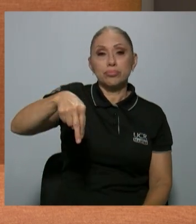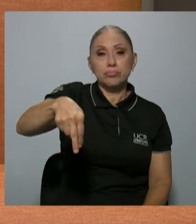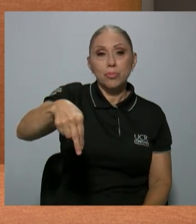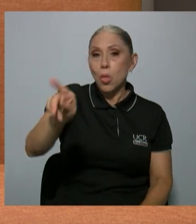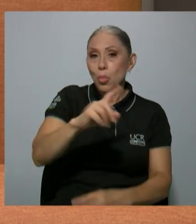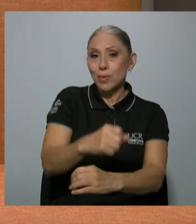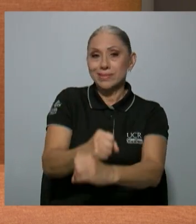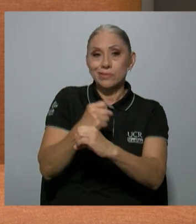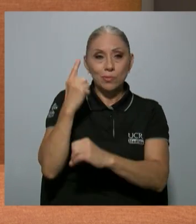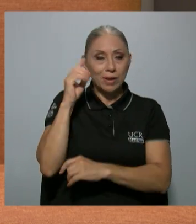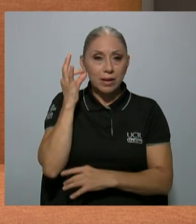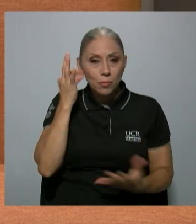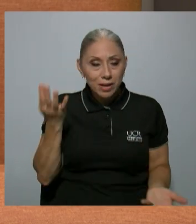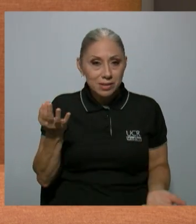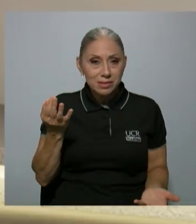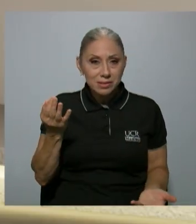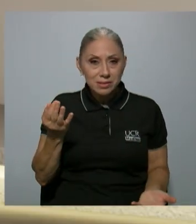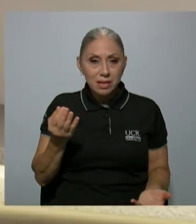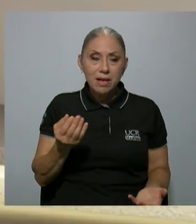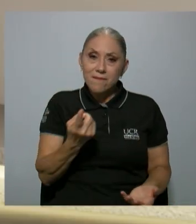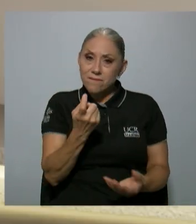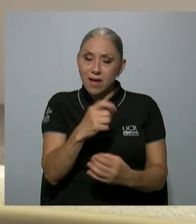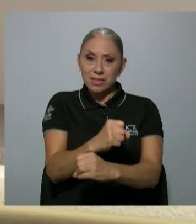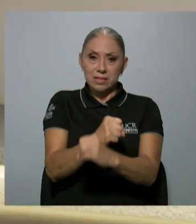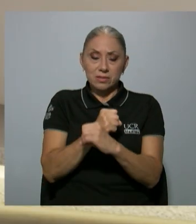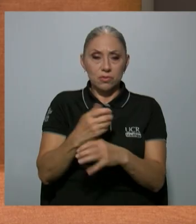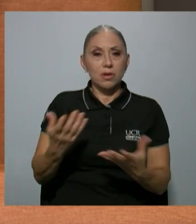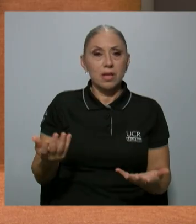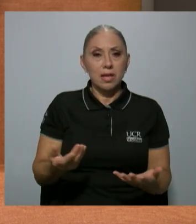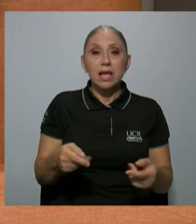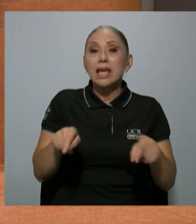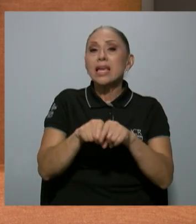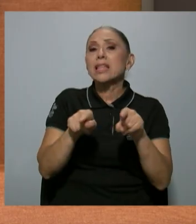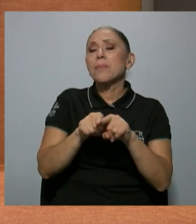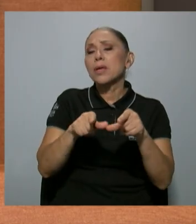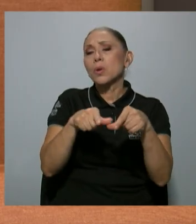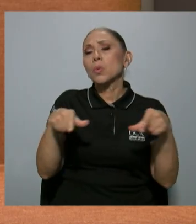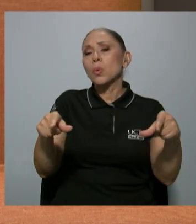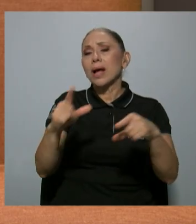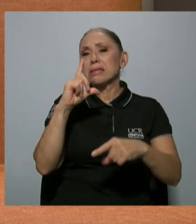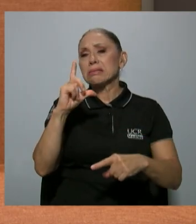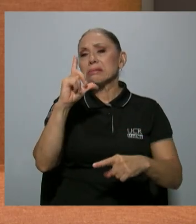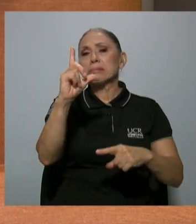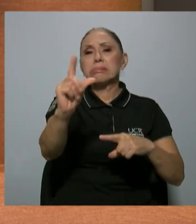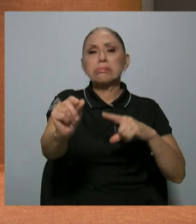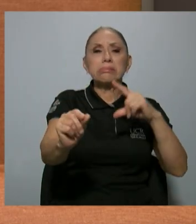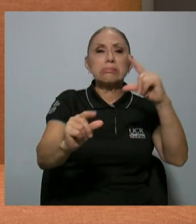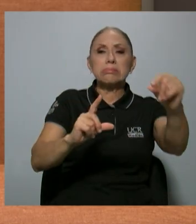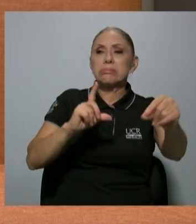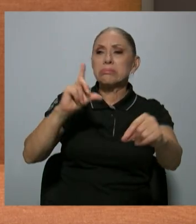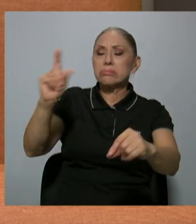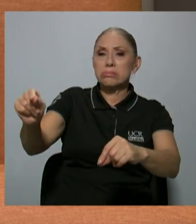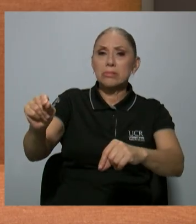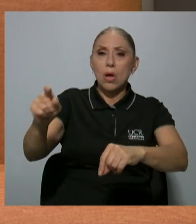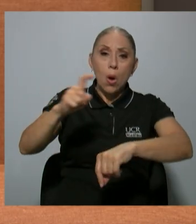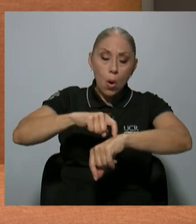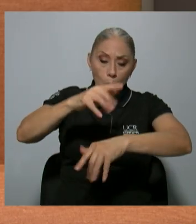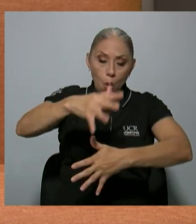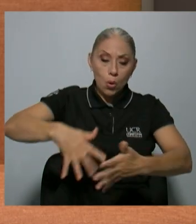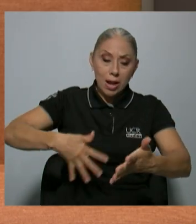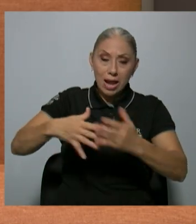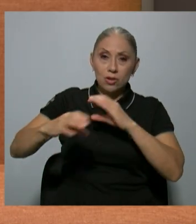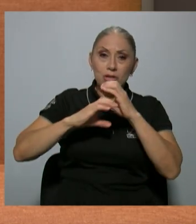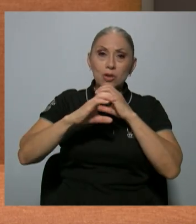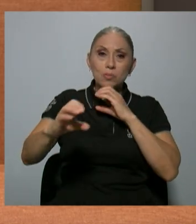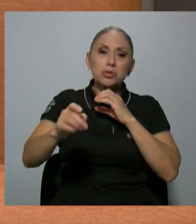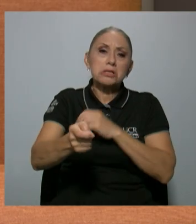tiene también mucha inseguridad en todos los sentidos. Y en las zonas rurales, además, los horarios cada vez son menores. Entonces, si